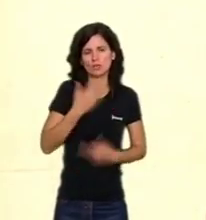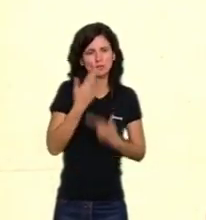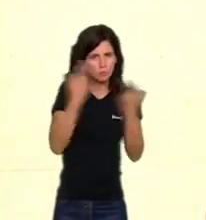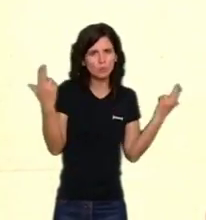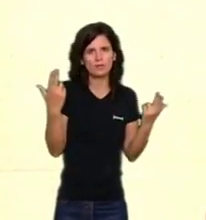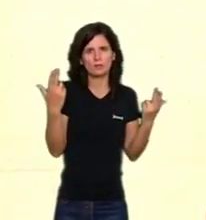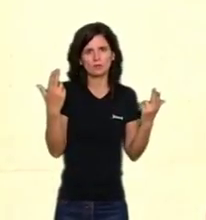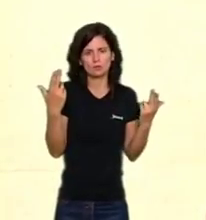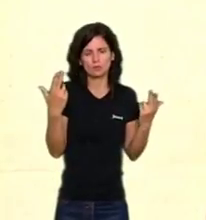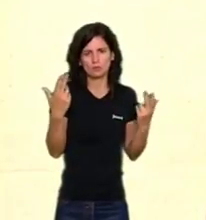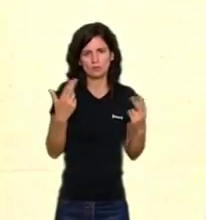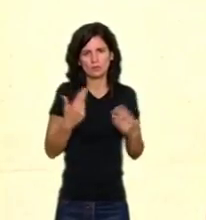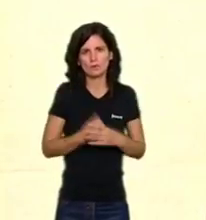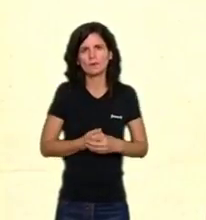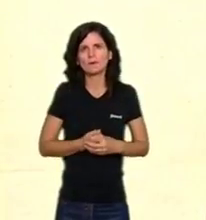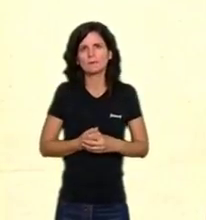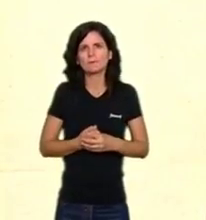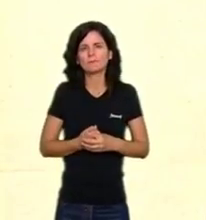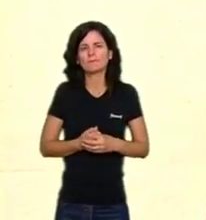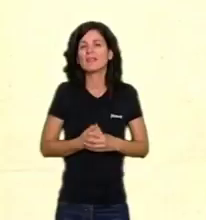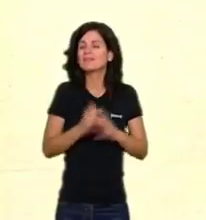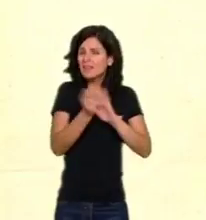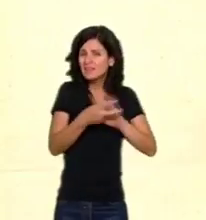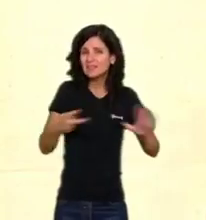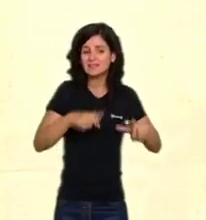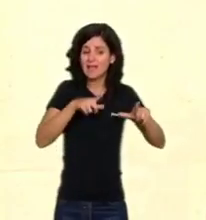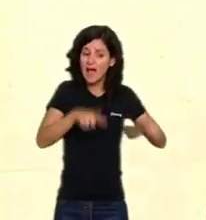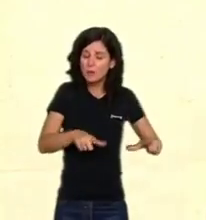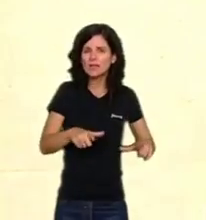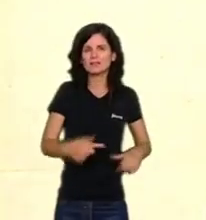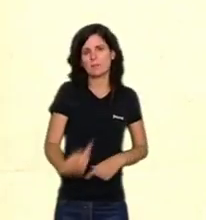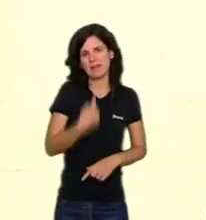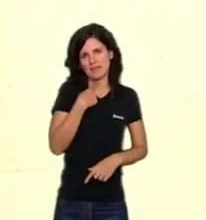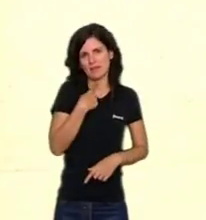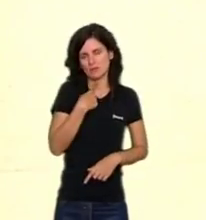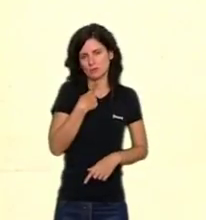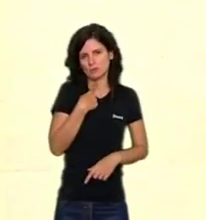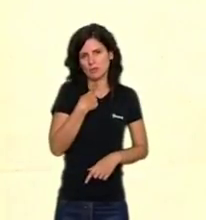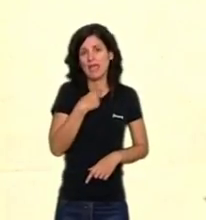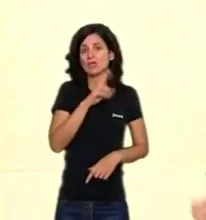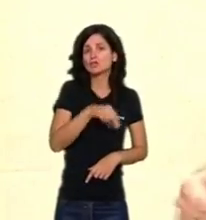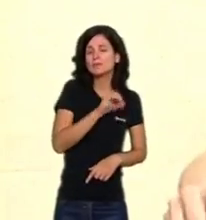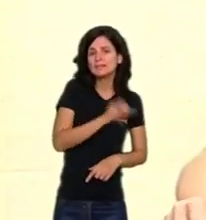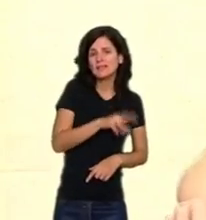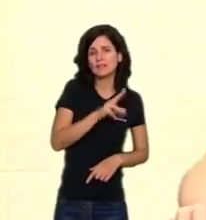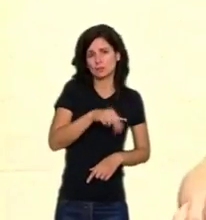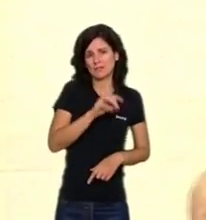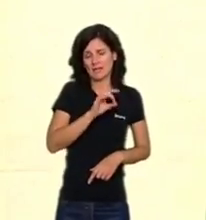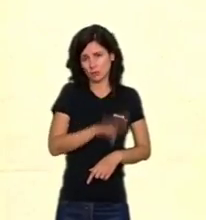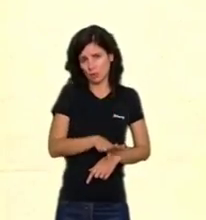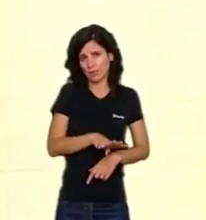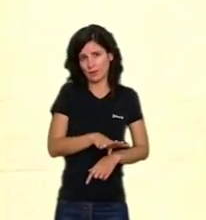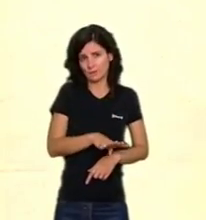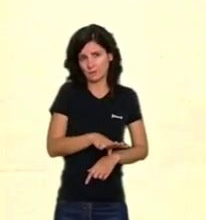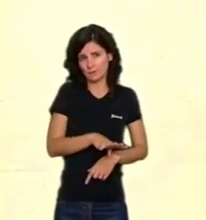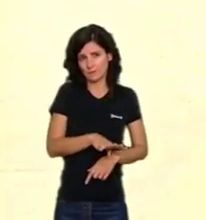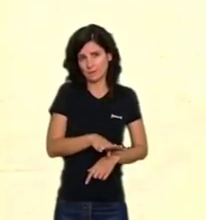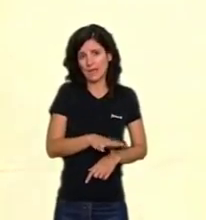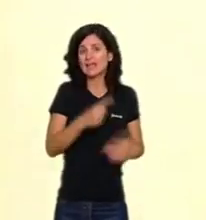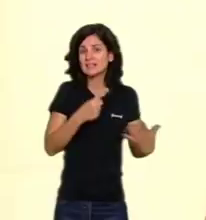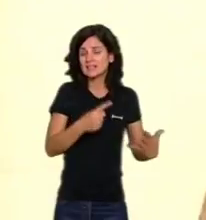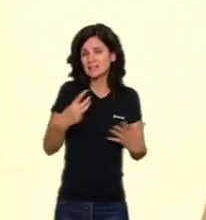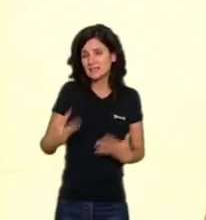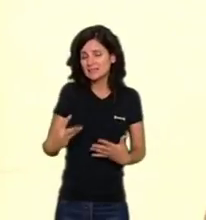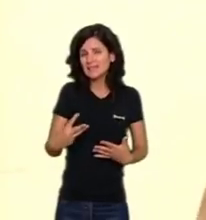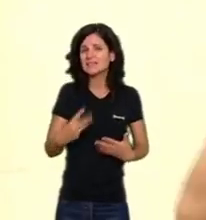17. 17 aulas se perdieron en el curso 2013 y 2014 para nuestros niños y niñas, 63 de ellas públicas.